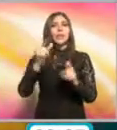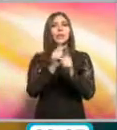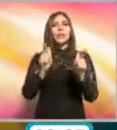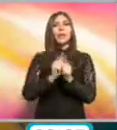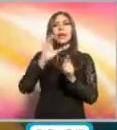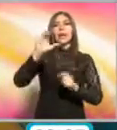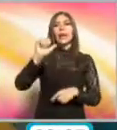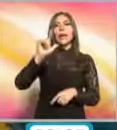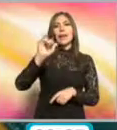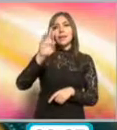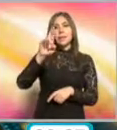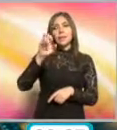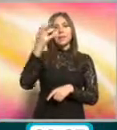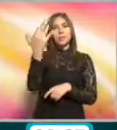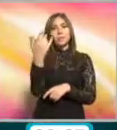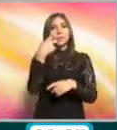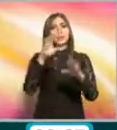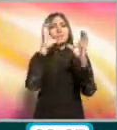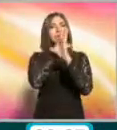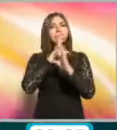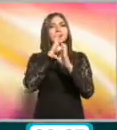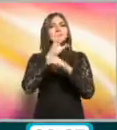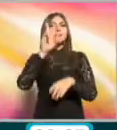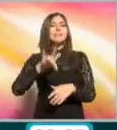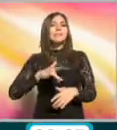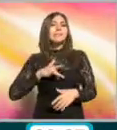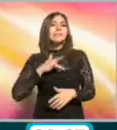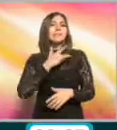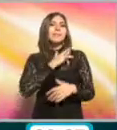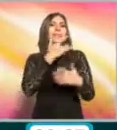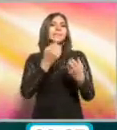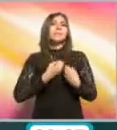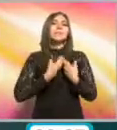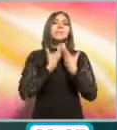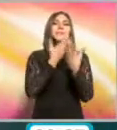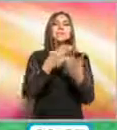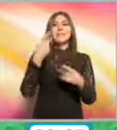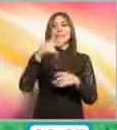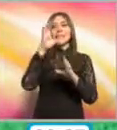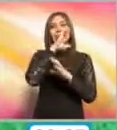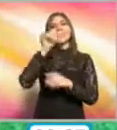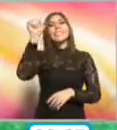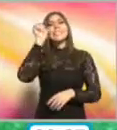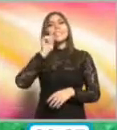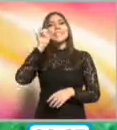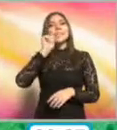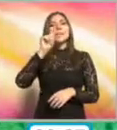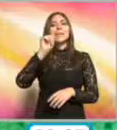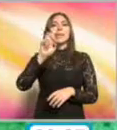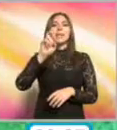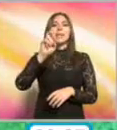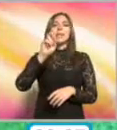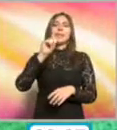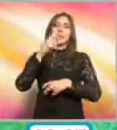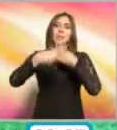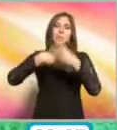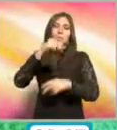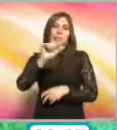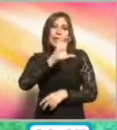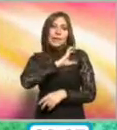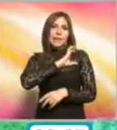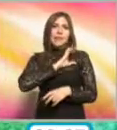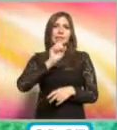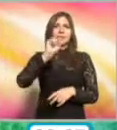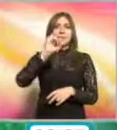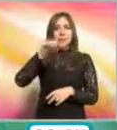que de verdad provoca suspiros. El tema es Siempre te voy a querer, uno de los temas que les ha